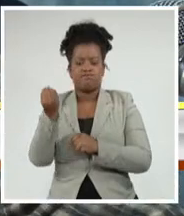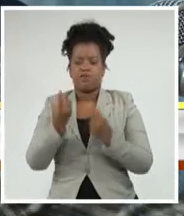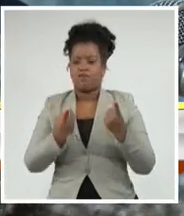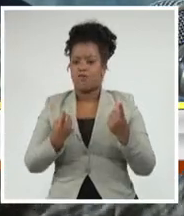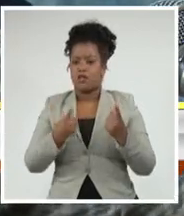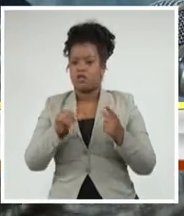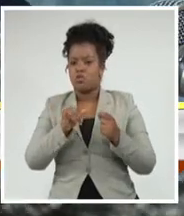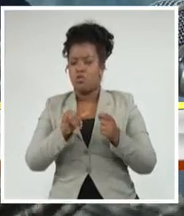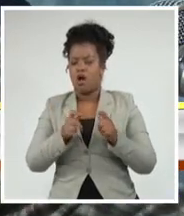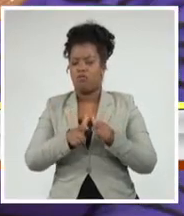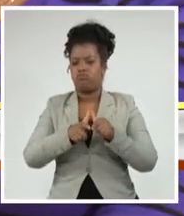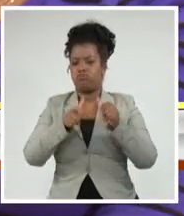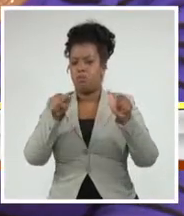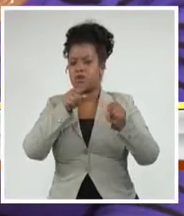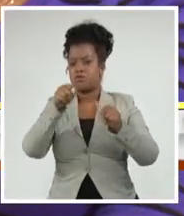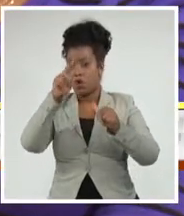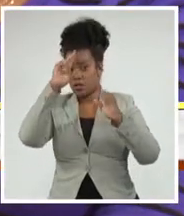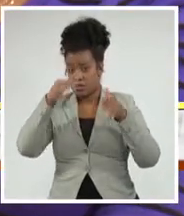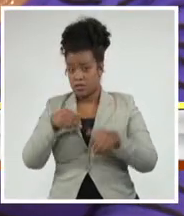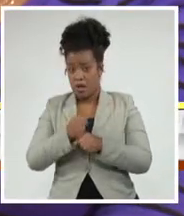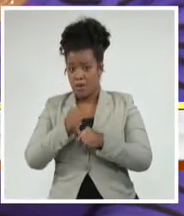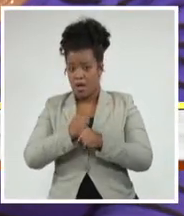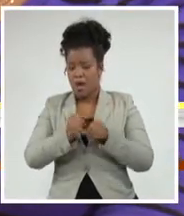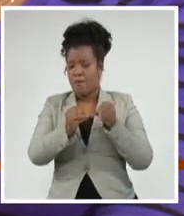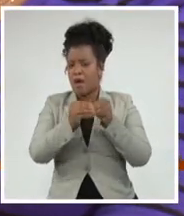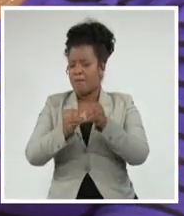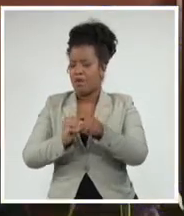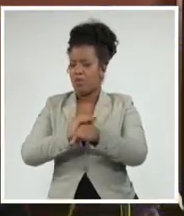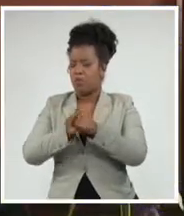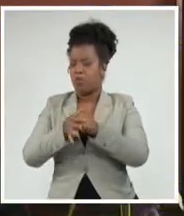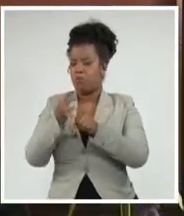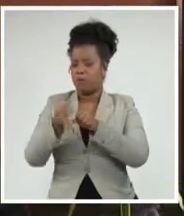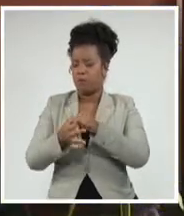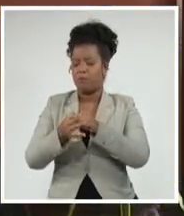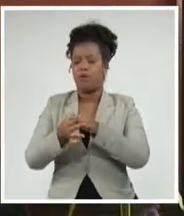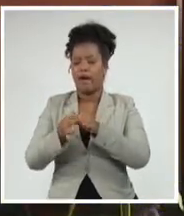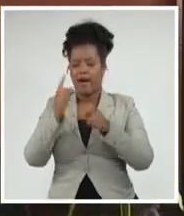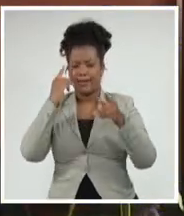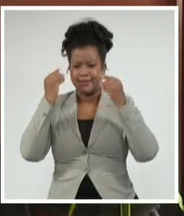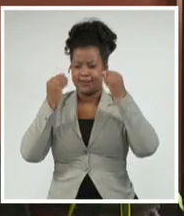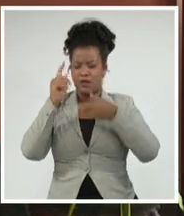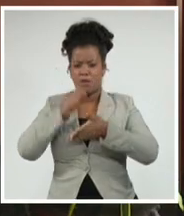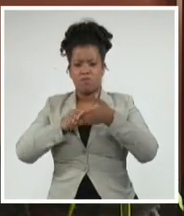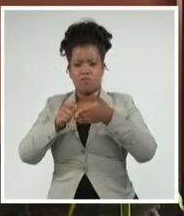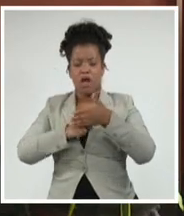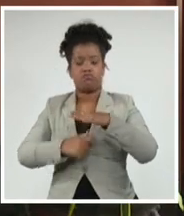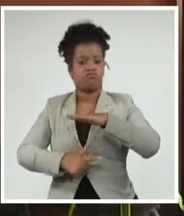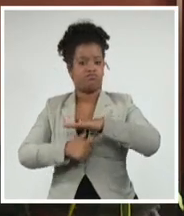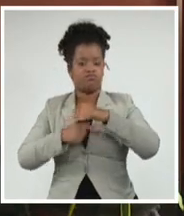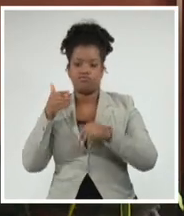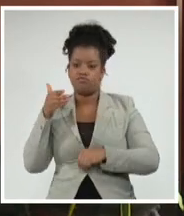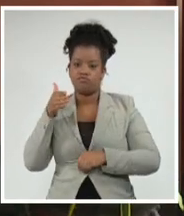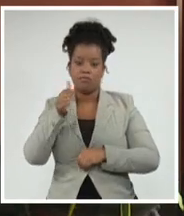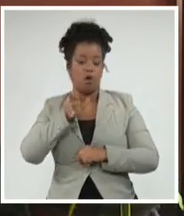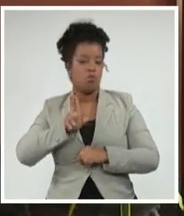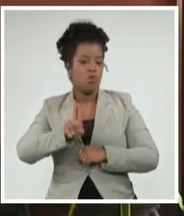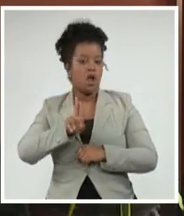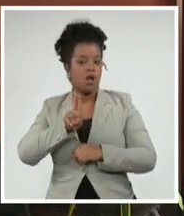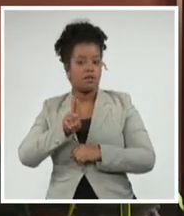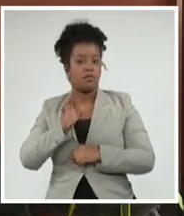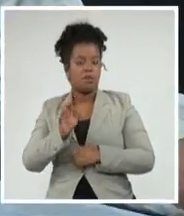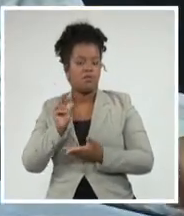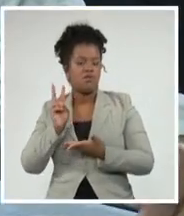personal de la salud contagiado fueron razones sobradas para que Jorge Luis Tapia Fonseca, viceprimer ministro cubano, se trasladara